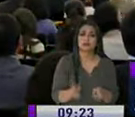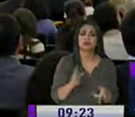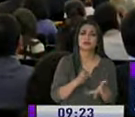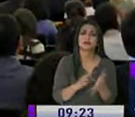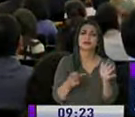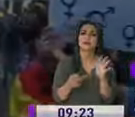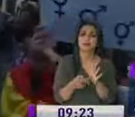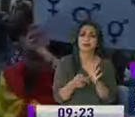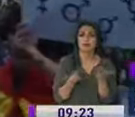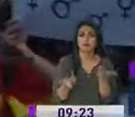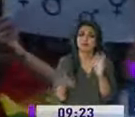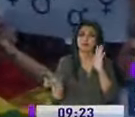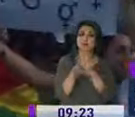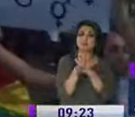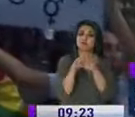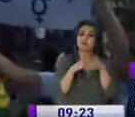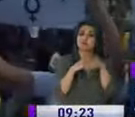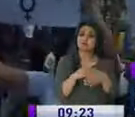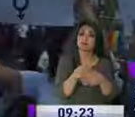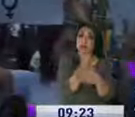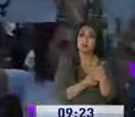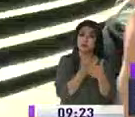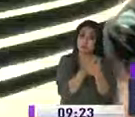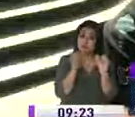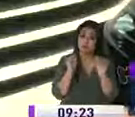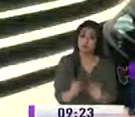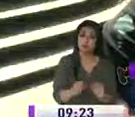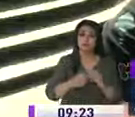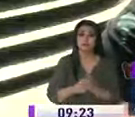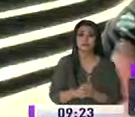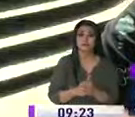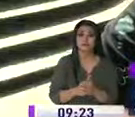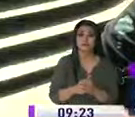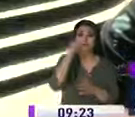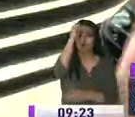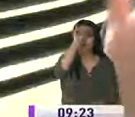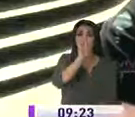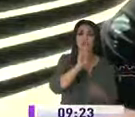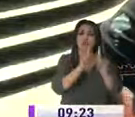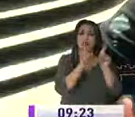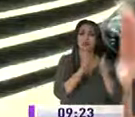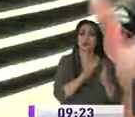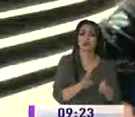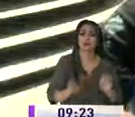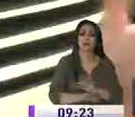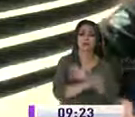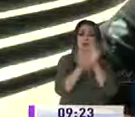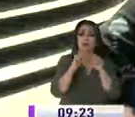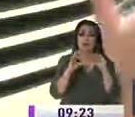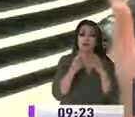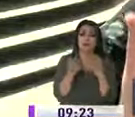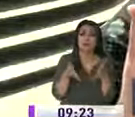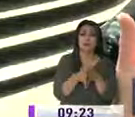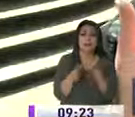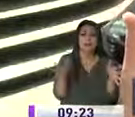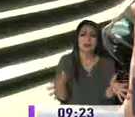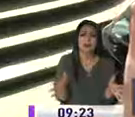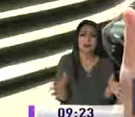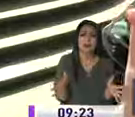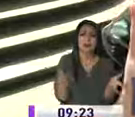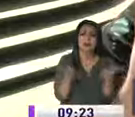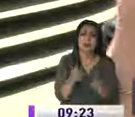base jurídica que aporta a la lucha de esta minoría. La opinión consultiva es muy clara y amplía el espectro de familias inclusive